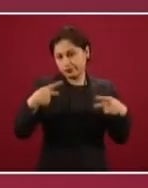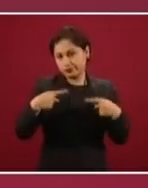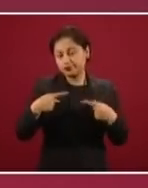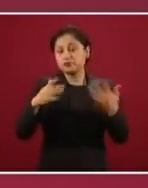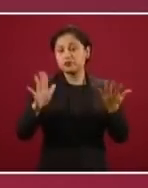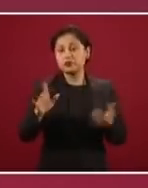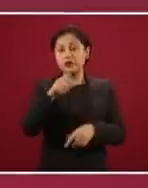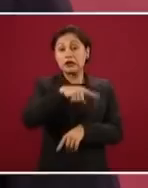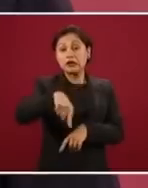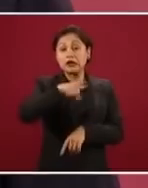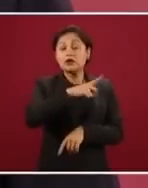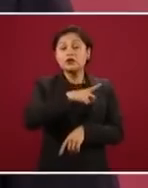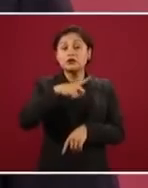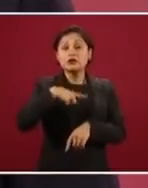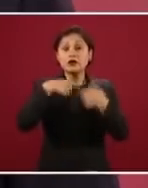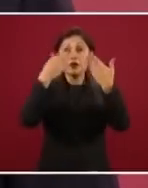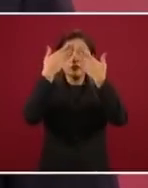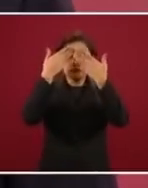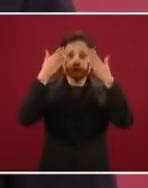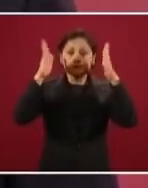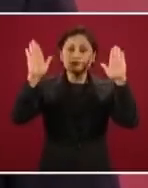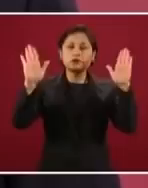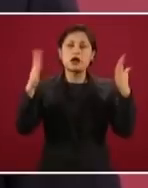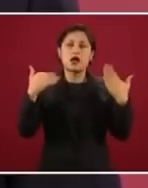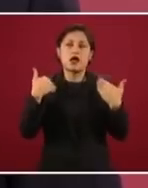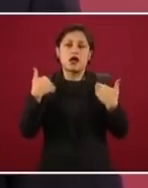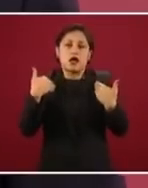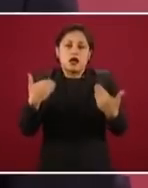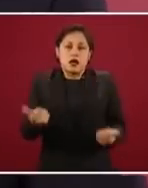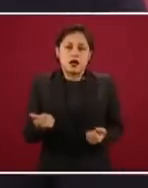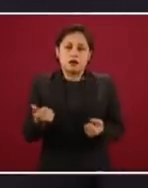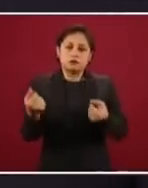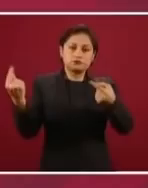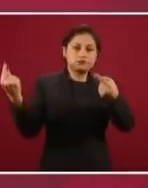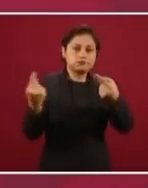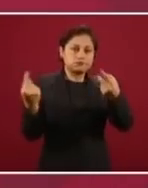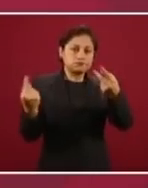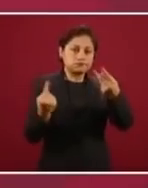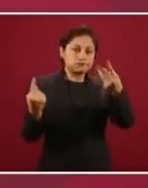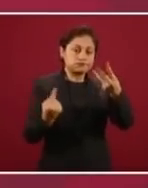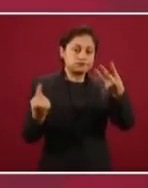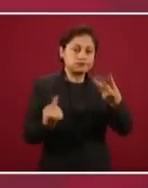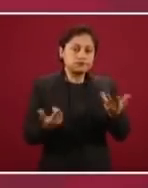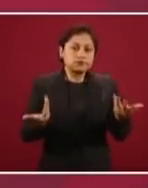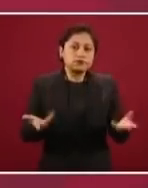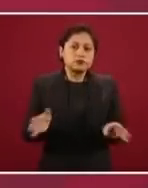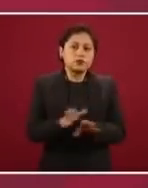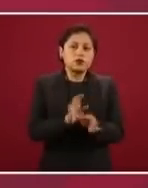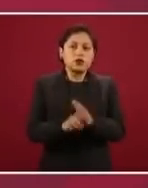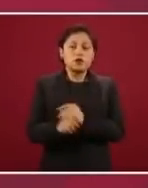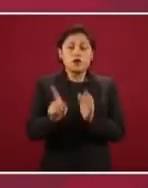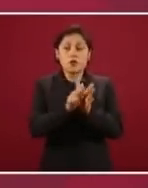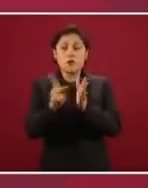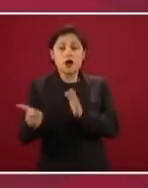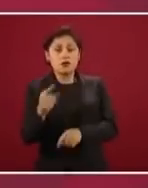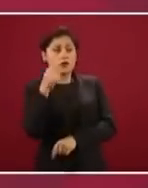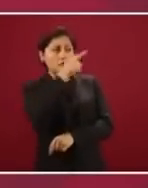todos estos elementos no por qué lo dice igual es decir journal